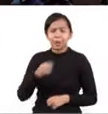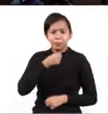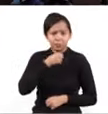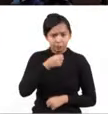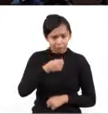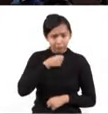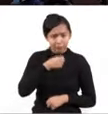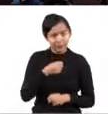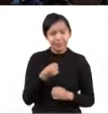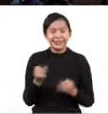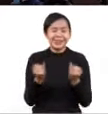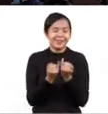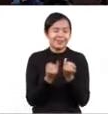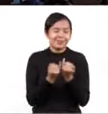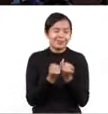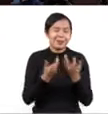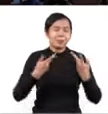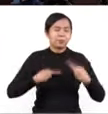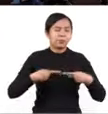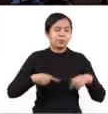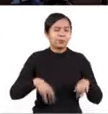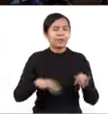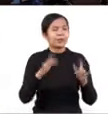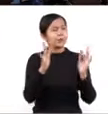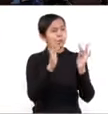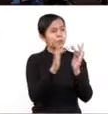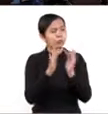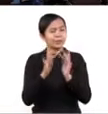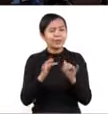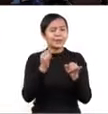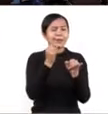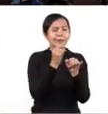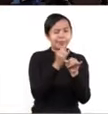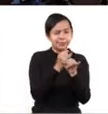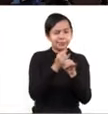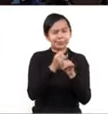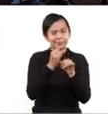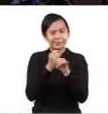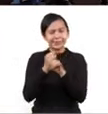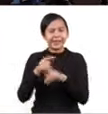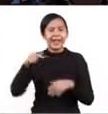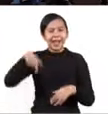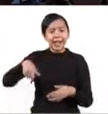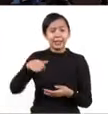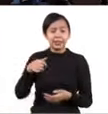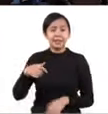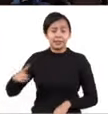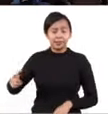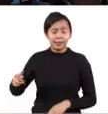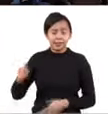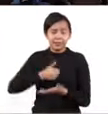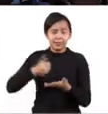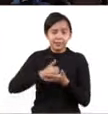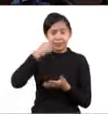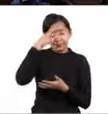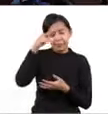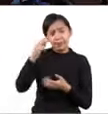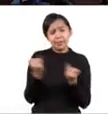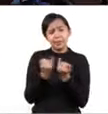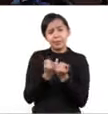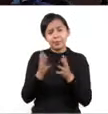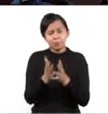y a quienes nos siguen en esta transmisión a través de plataformas digitales en México y en todo el mundo. Damas